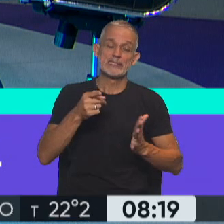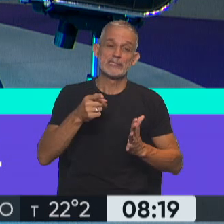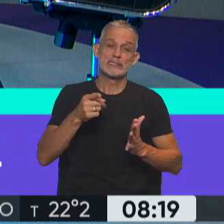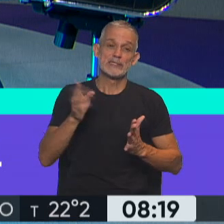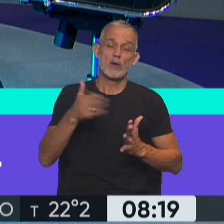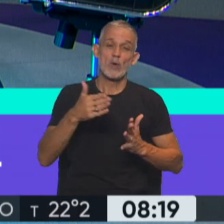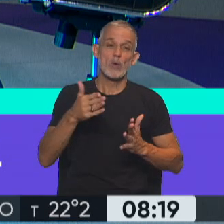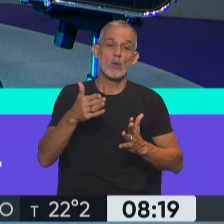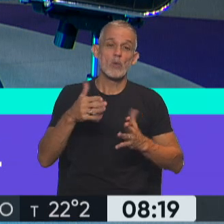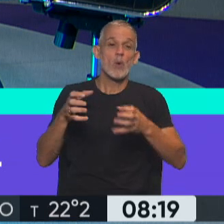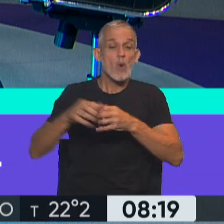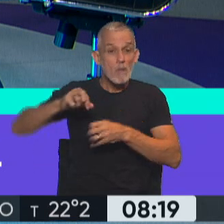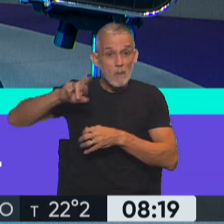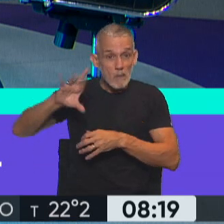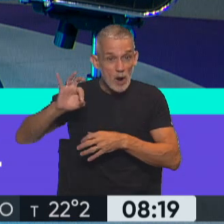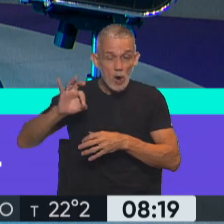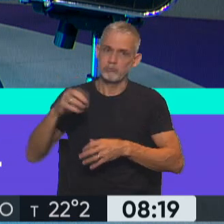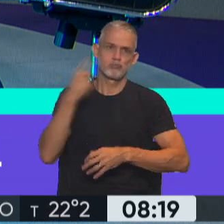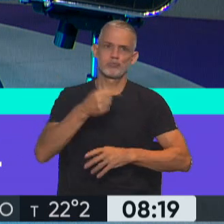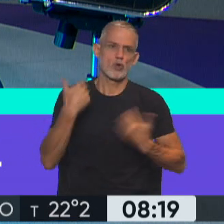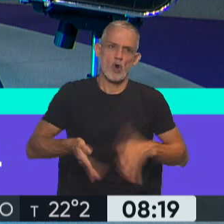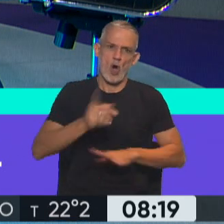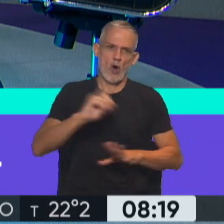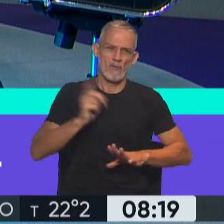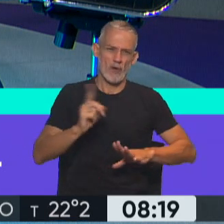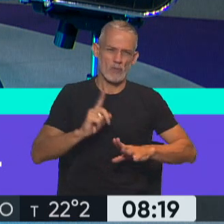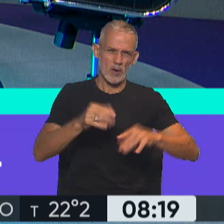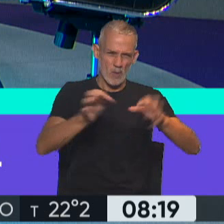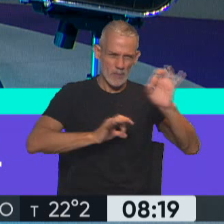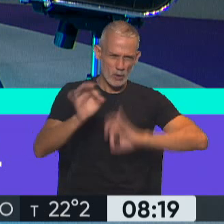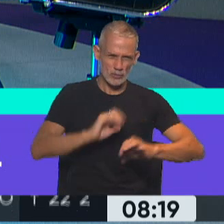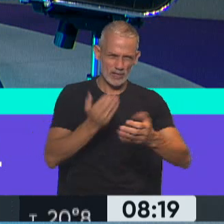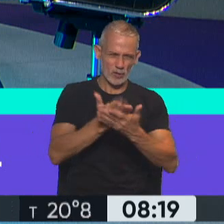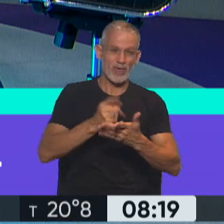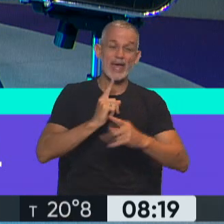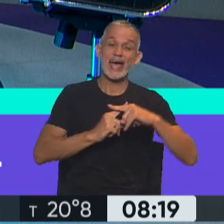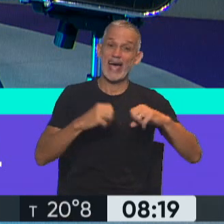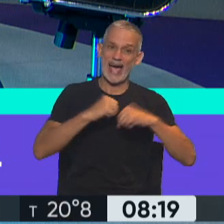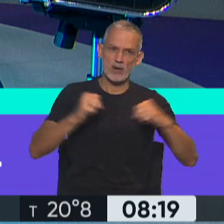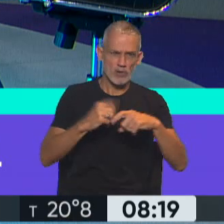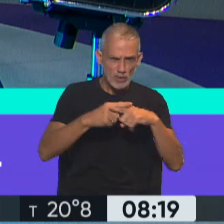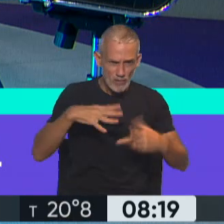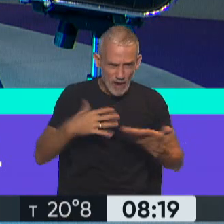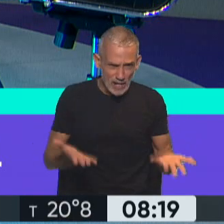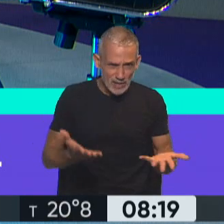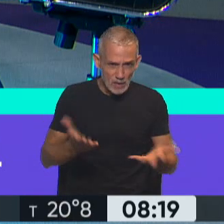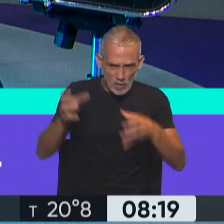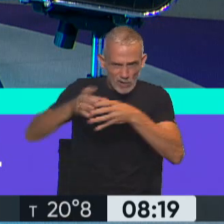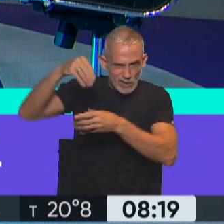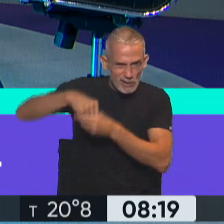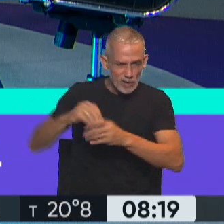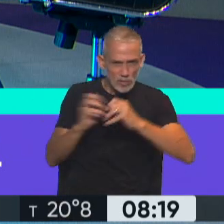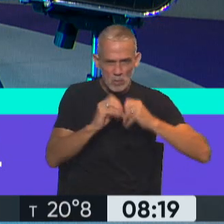coalición cívica es el bloque del PRO. Claro. Y uno de los cuestionamientos, ¿qué es lo que están señalando? Dicen, esto ni siquiera lo discutimos